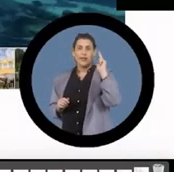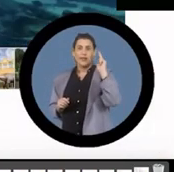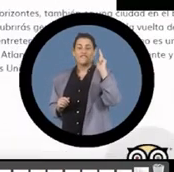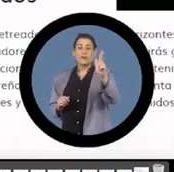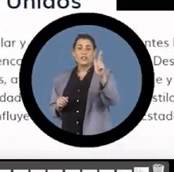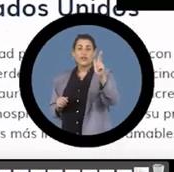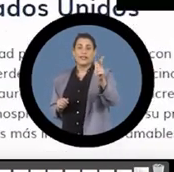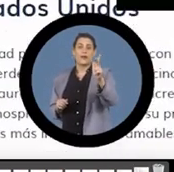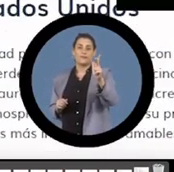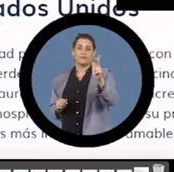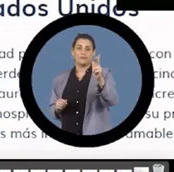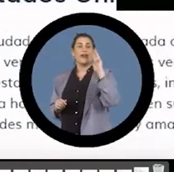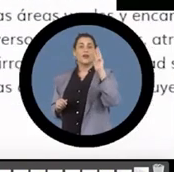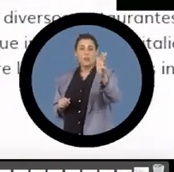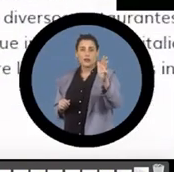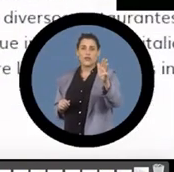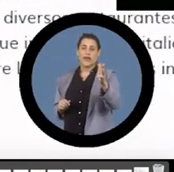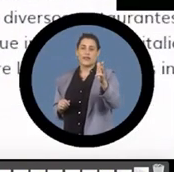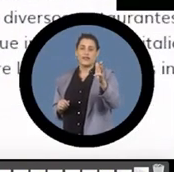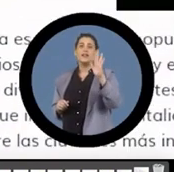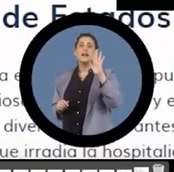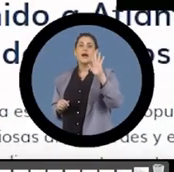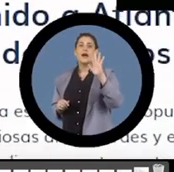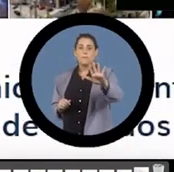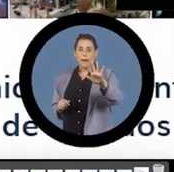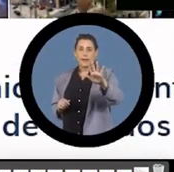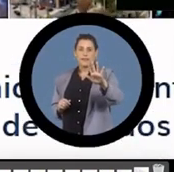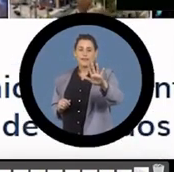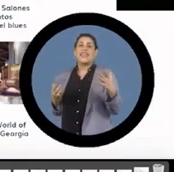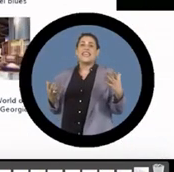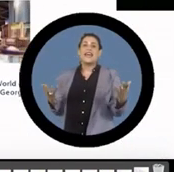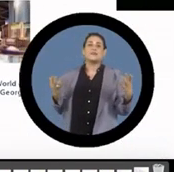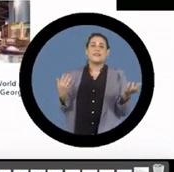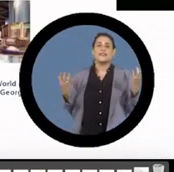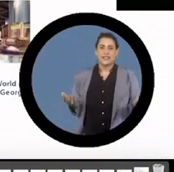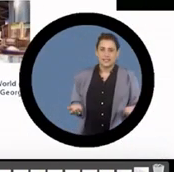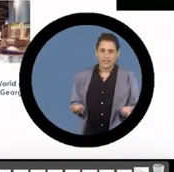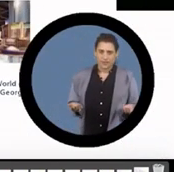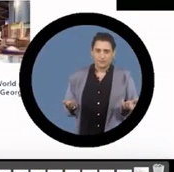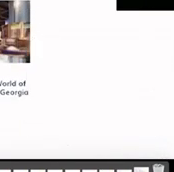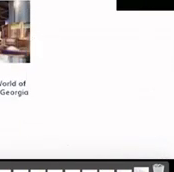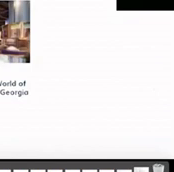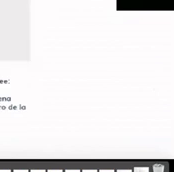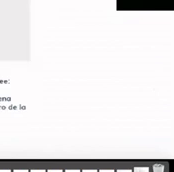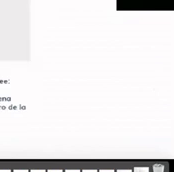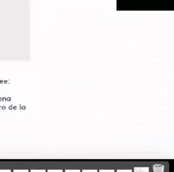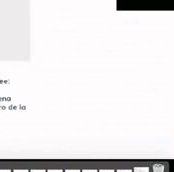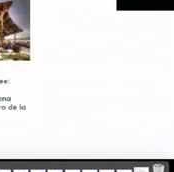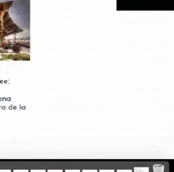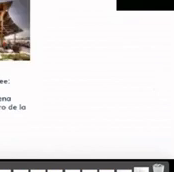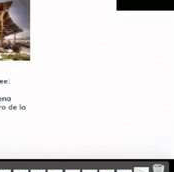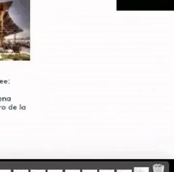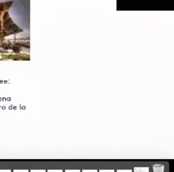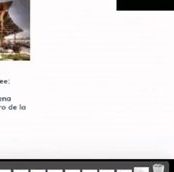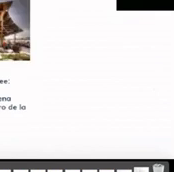clima, aeropuerto de llegada, mapas y actividades que hacer. Para todos los destinos van a poder